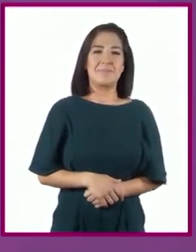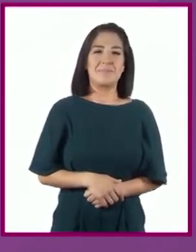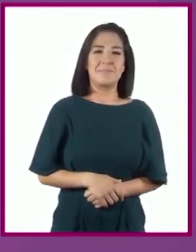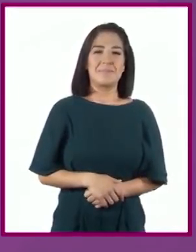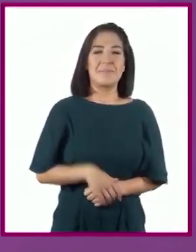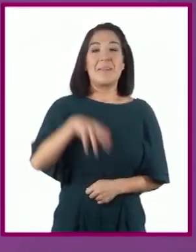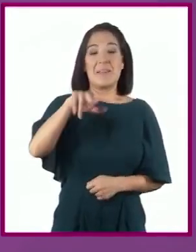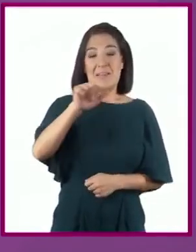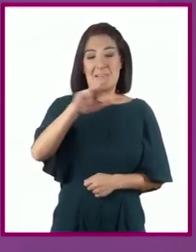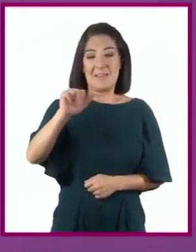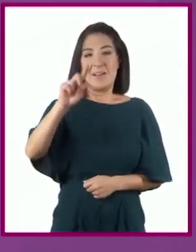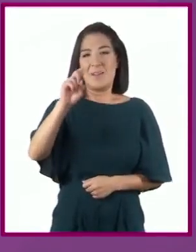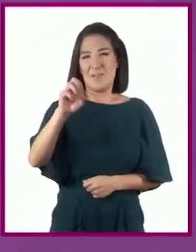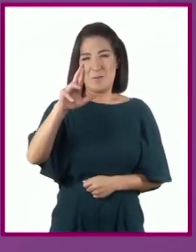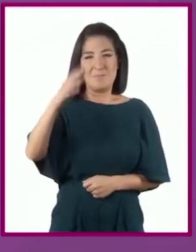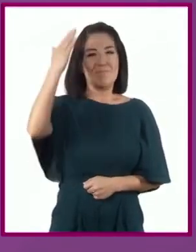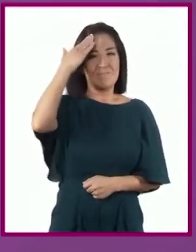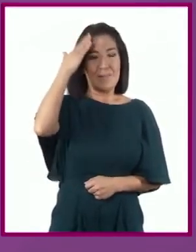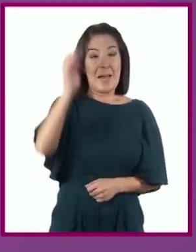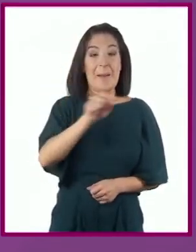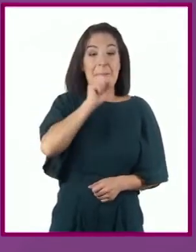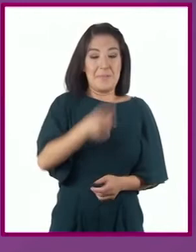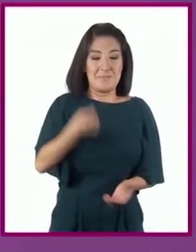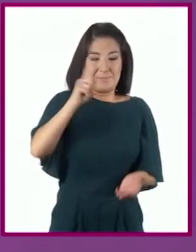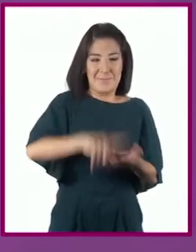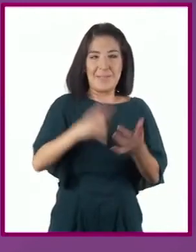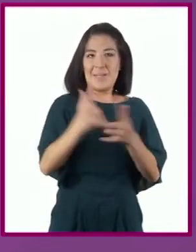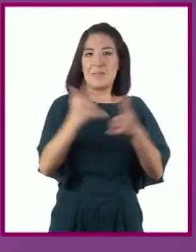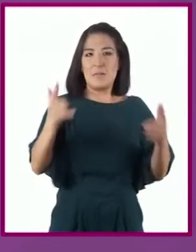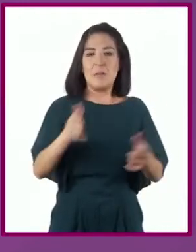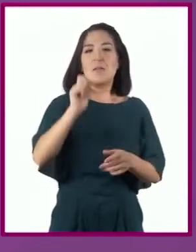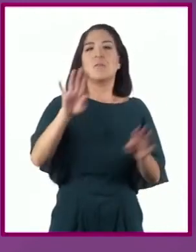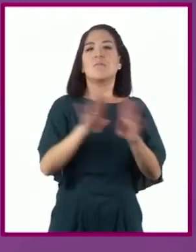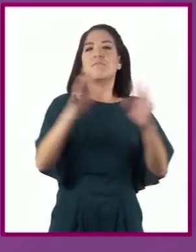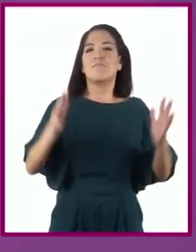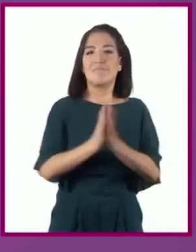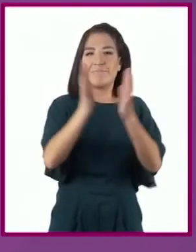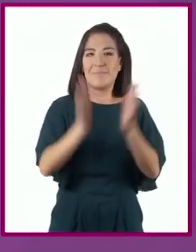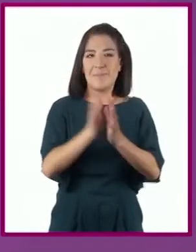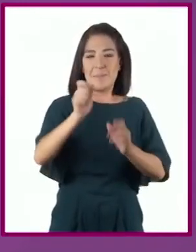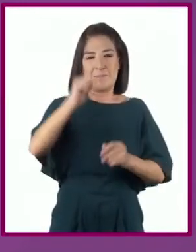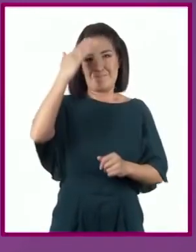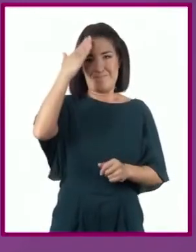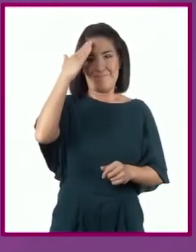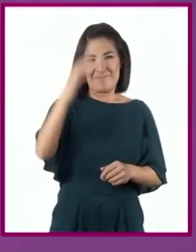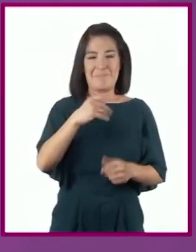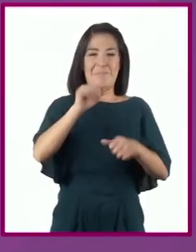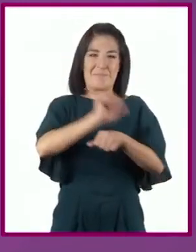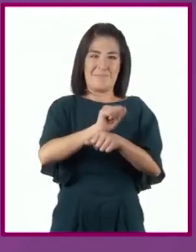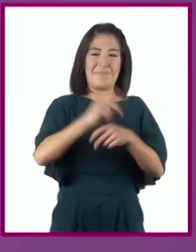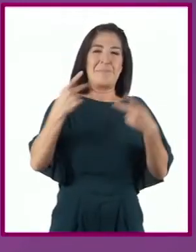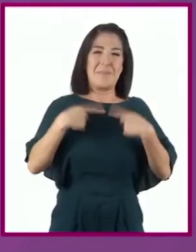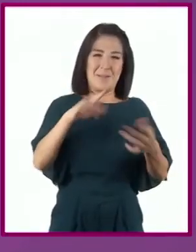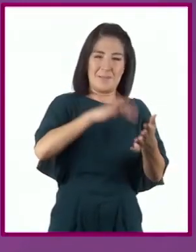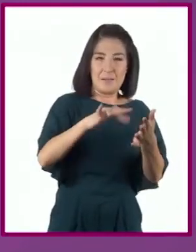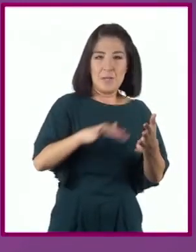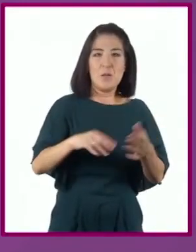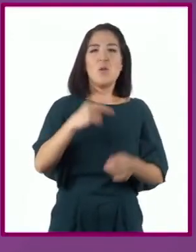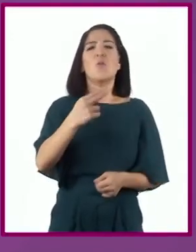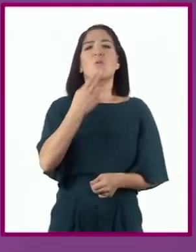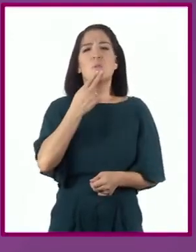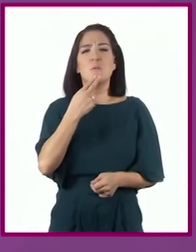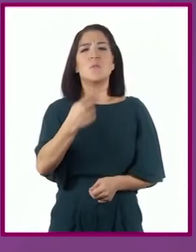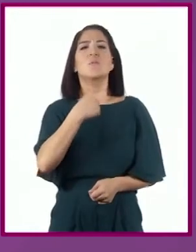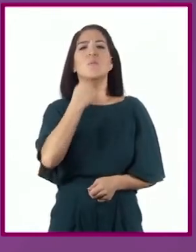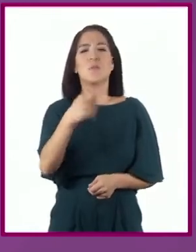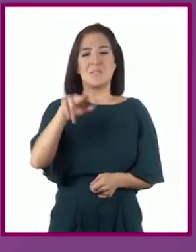Un narrador protagonista está dentro de la historia, en la que participa como personaje central. Utiliza la voz narrativa en